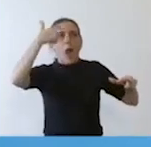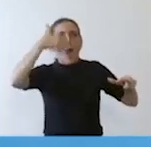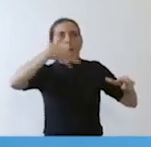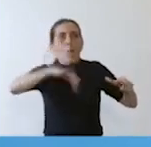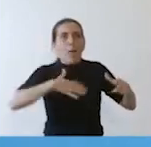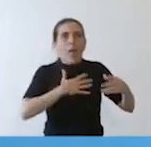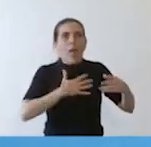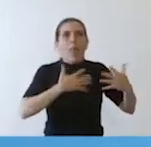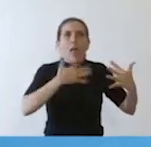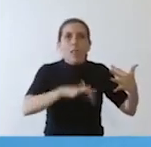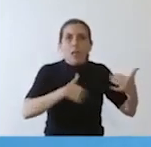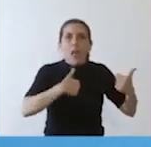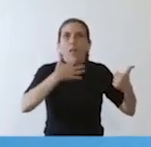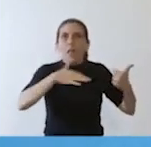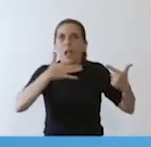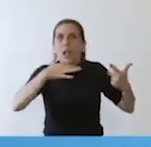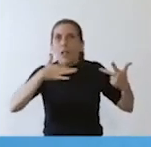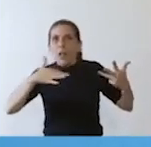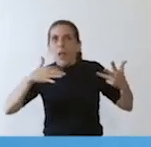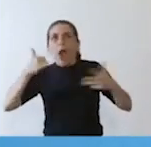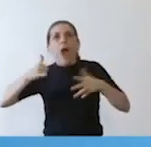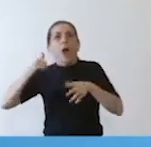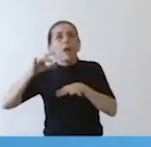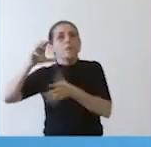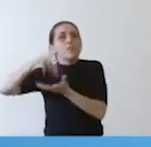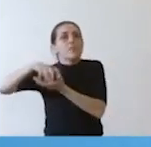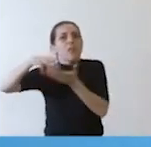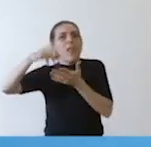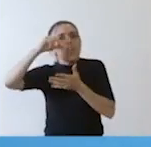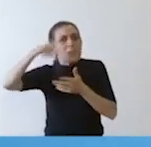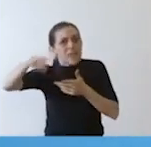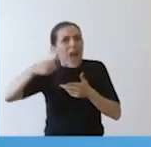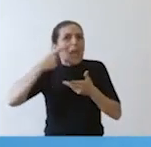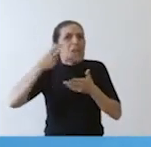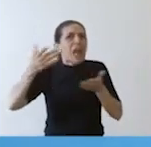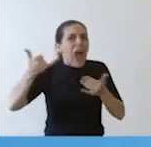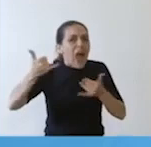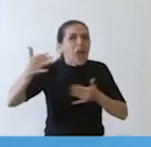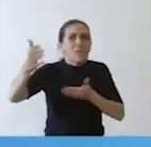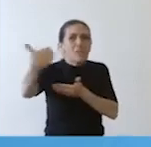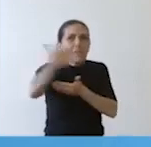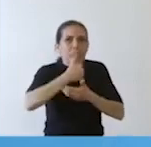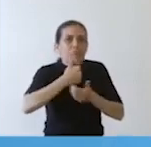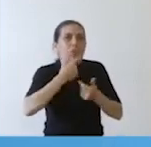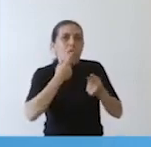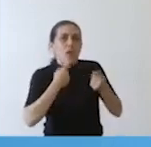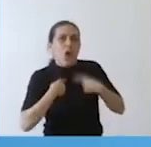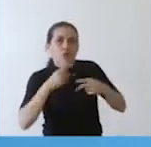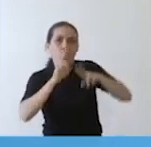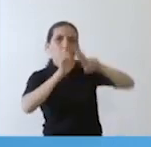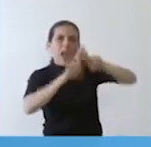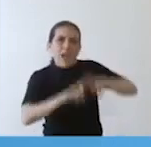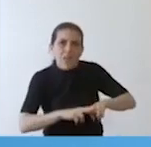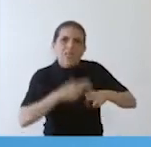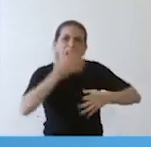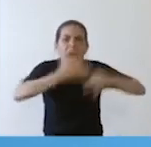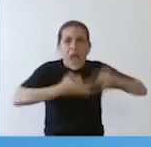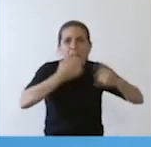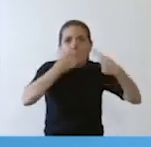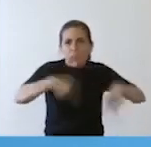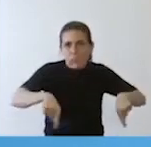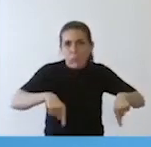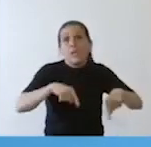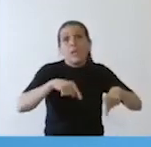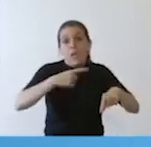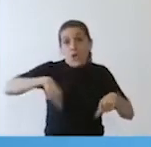salud, las consultas, digamos, y la toma de muestras y el estudio va aumentando. Lo que nosotros tenemos